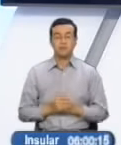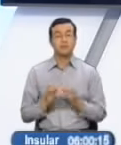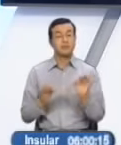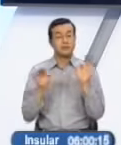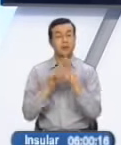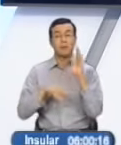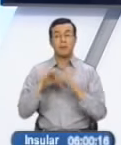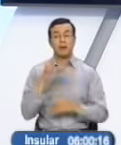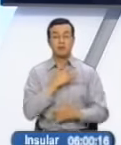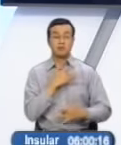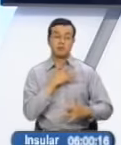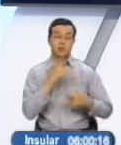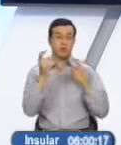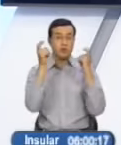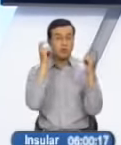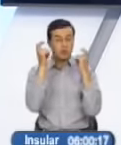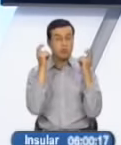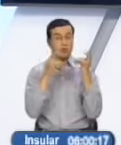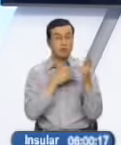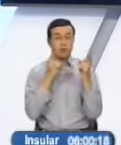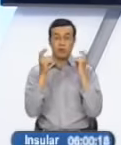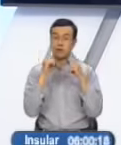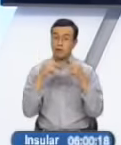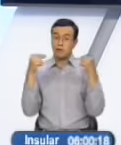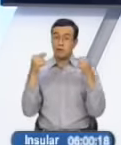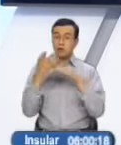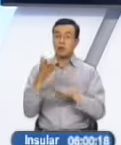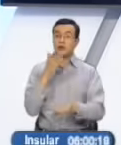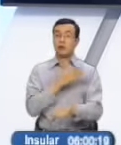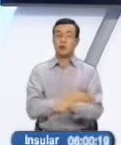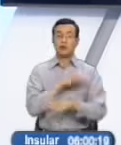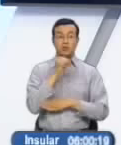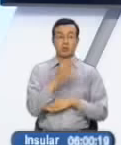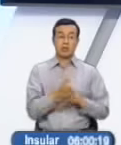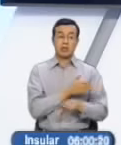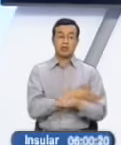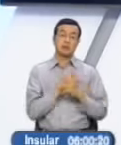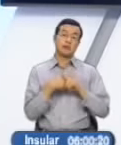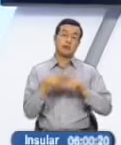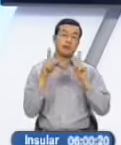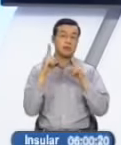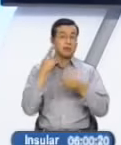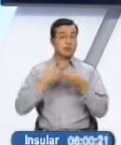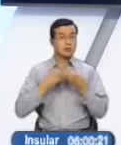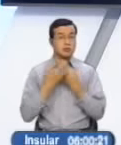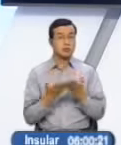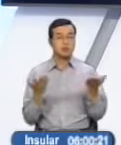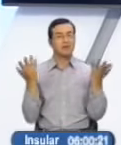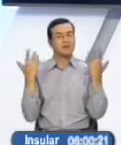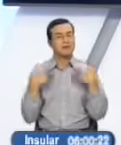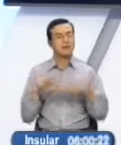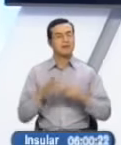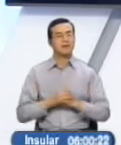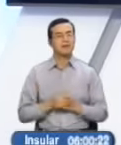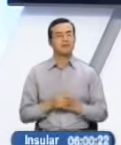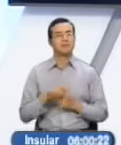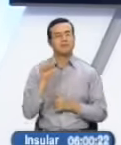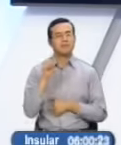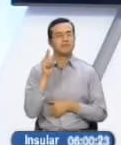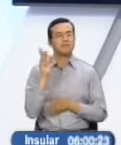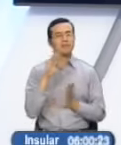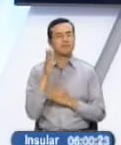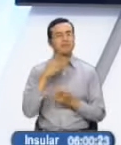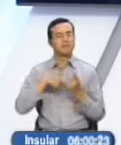todo manejar las emociones. Va a ser muy distinta a esta final de la que se disputó el jueves pasado acá en Quito. Con esto terminamos, pero momentáneamente,